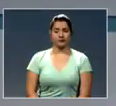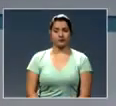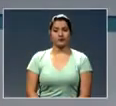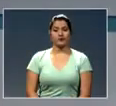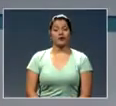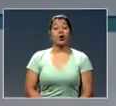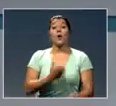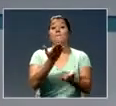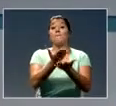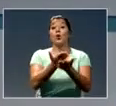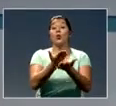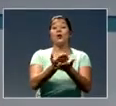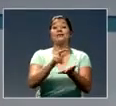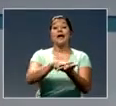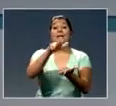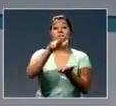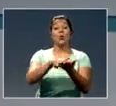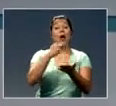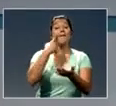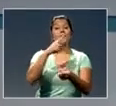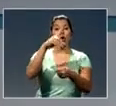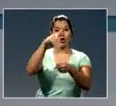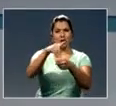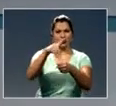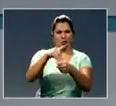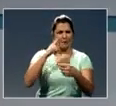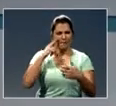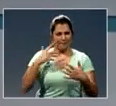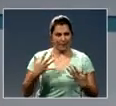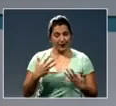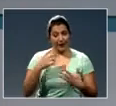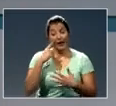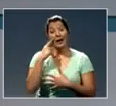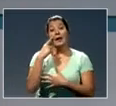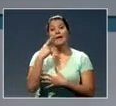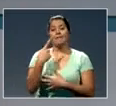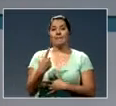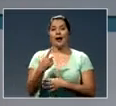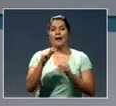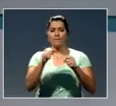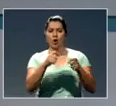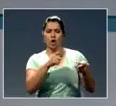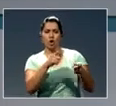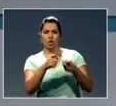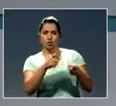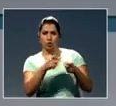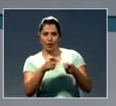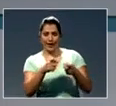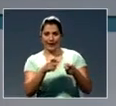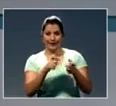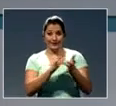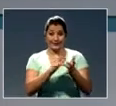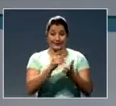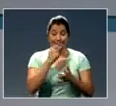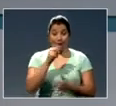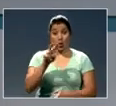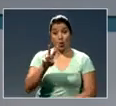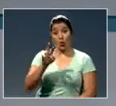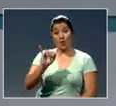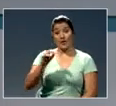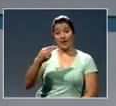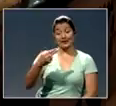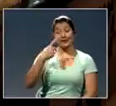Una moción aprobada por los diputados es para acondicionar tratamientos de VIH a migrantes y esta podría ser